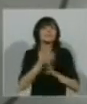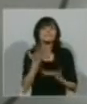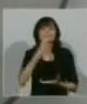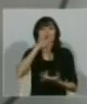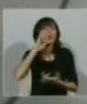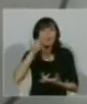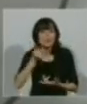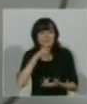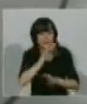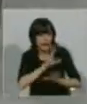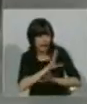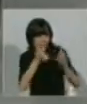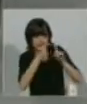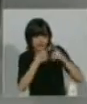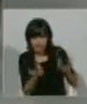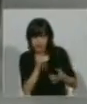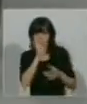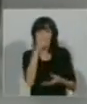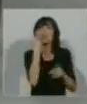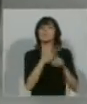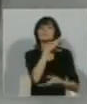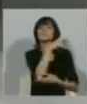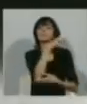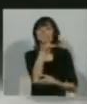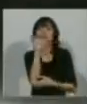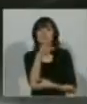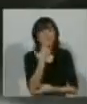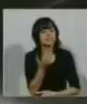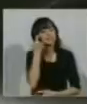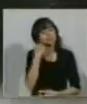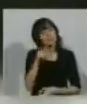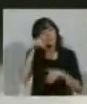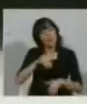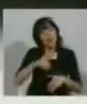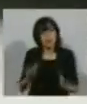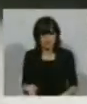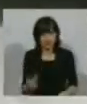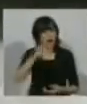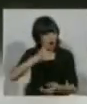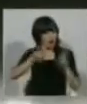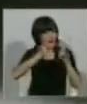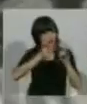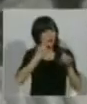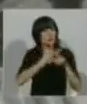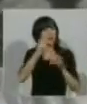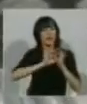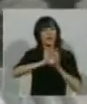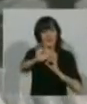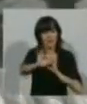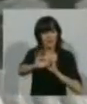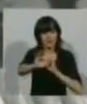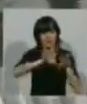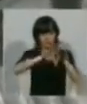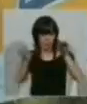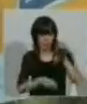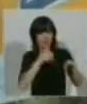no tuvo ningún acceso a internet más que satelital. Lo que pasa es que es mucho más lento. Ahora están conectados a través de un cable submarino que les